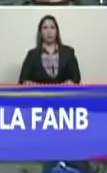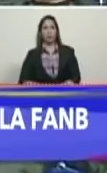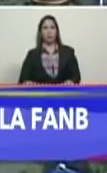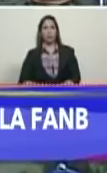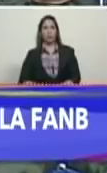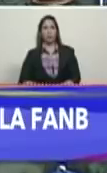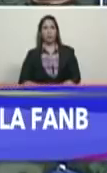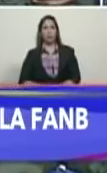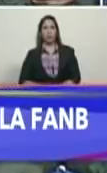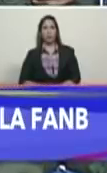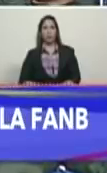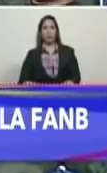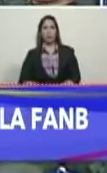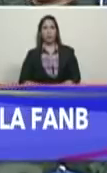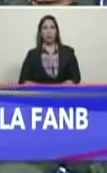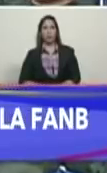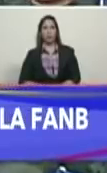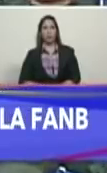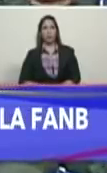Querían acabarnos este 2018,